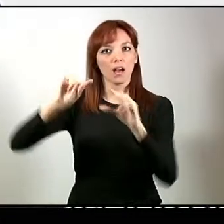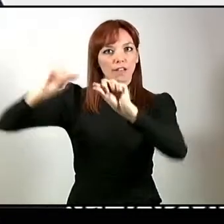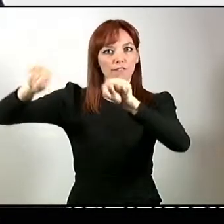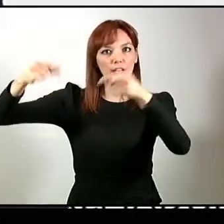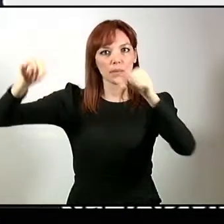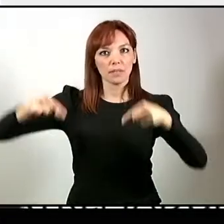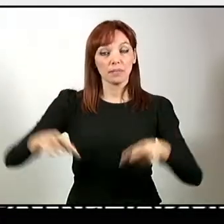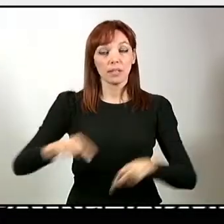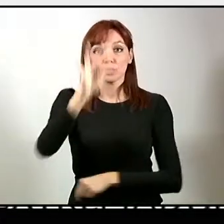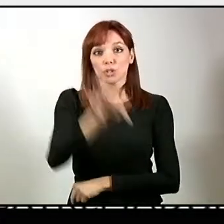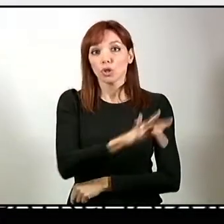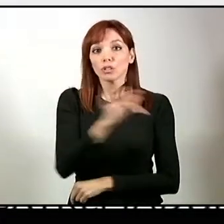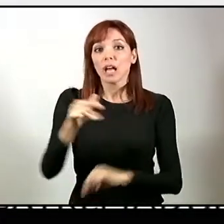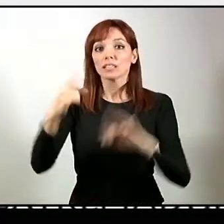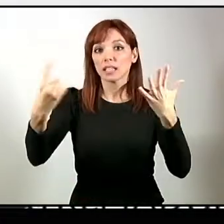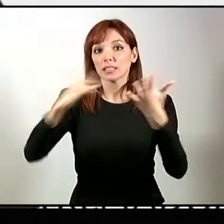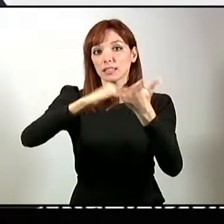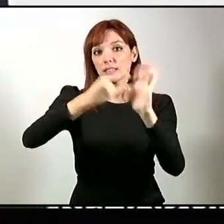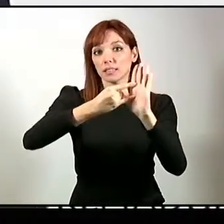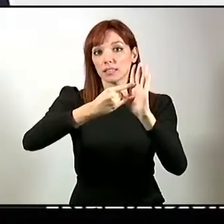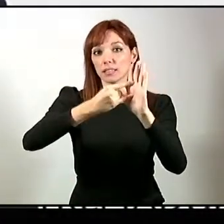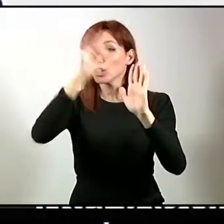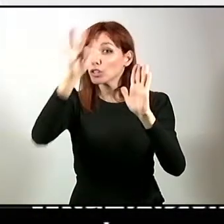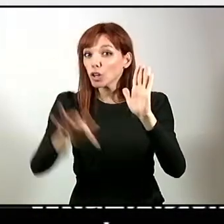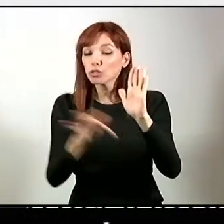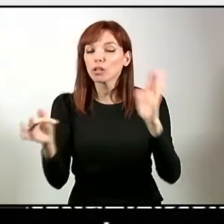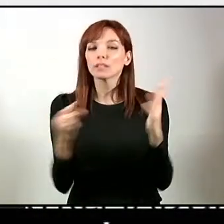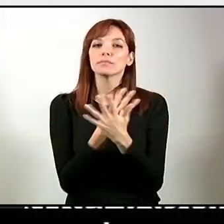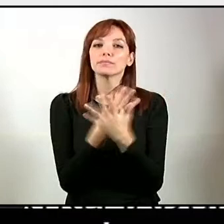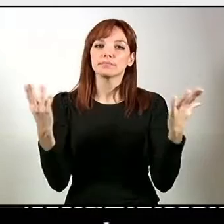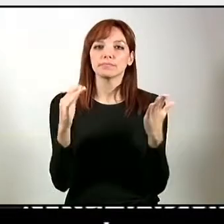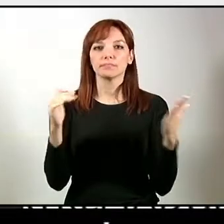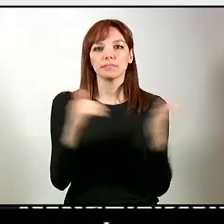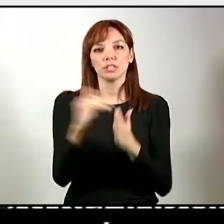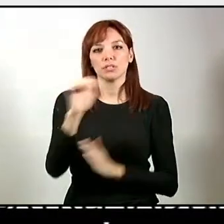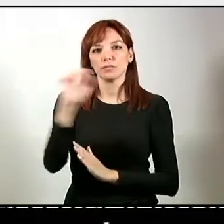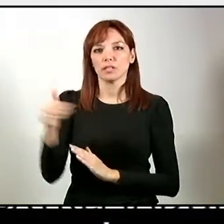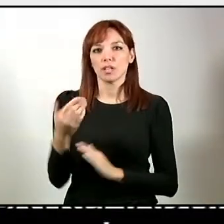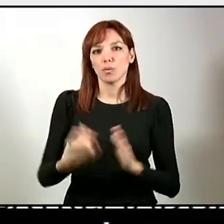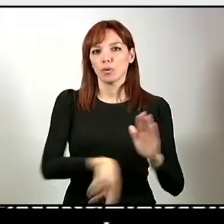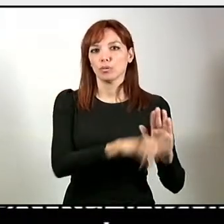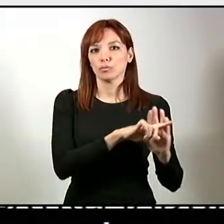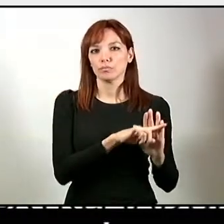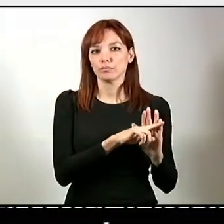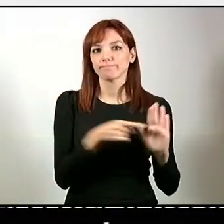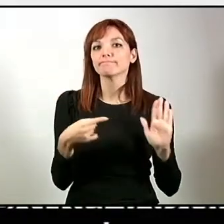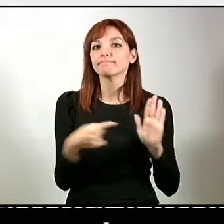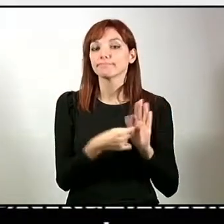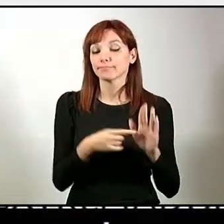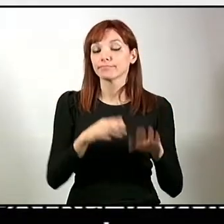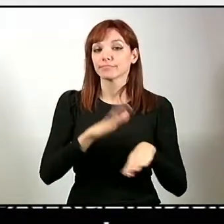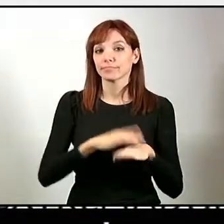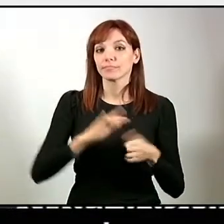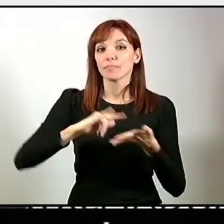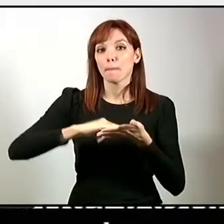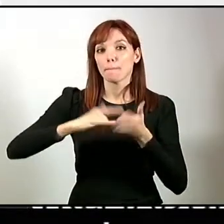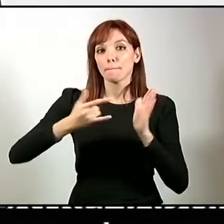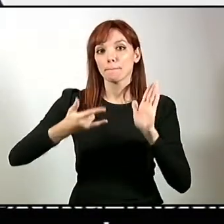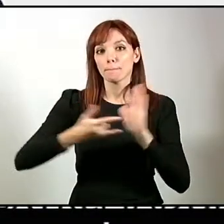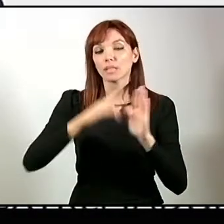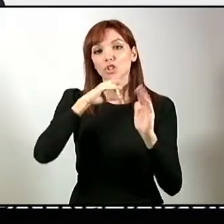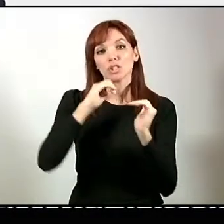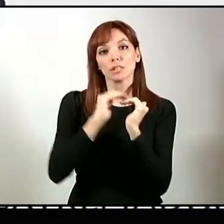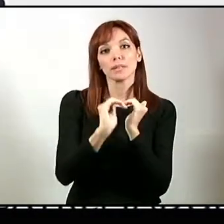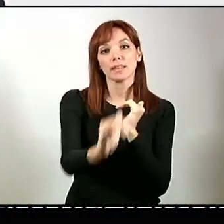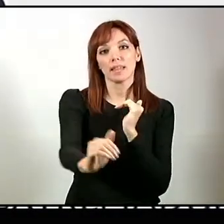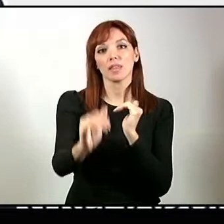6 planes que suman entre todos un total de 18 millones de euros para el Plan de Sostenibilidad